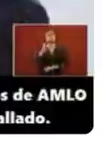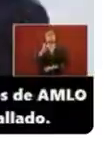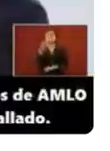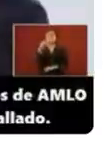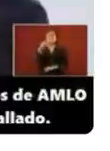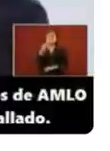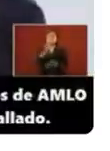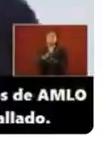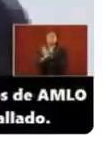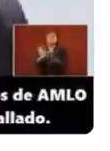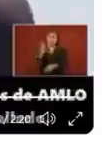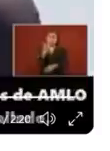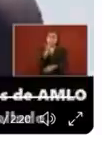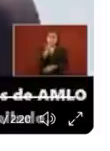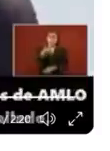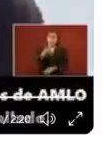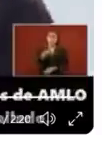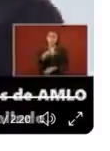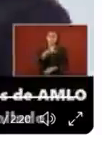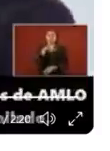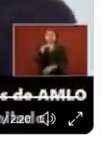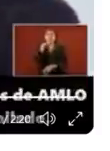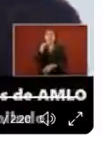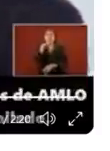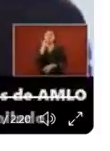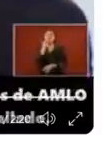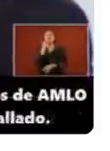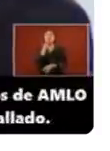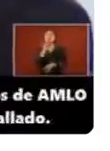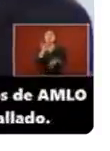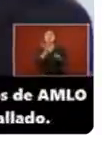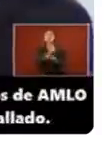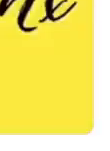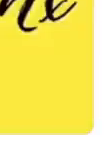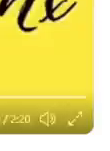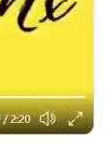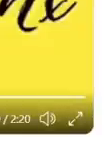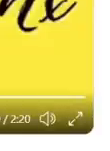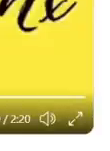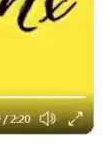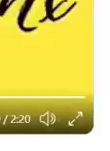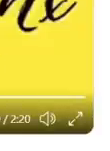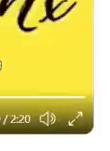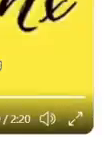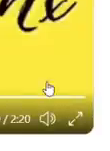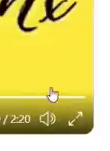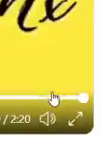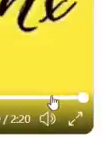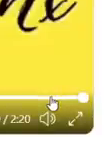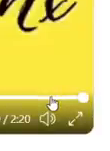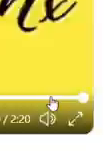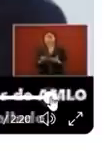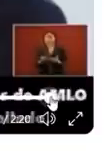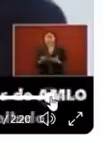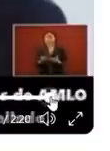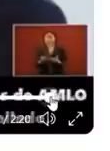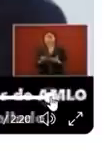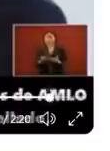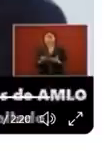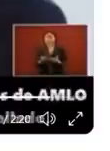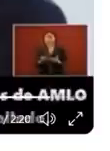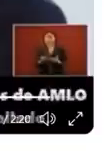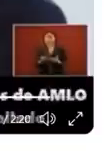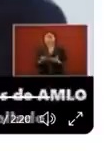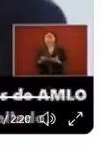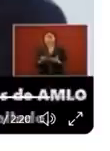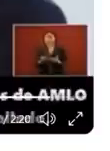preocupado, porque pues no son cifras, son seres humanos. Bueno, amigos, ahí está este video